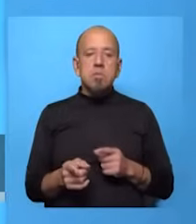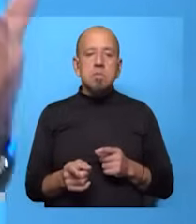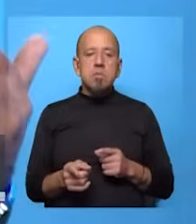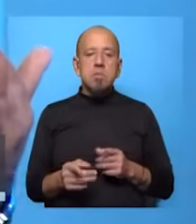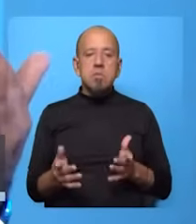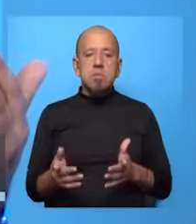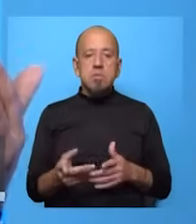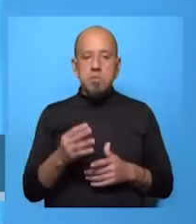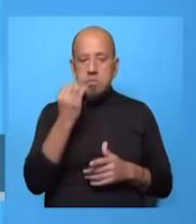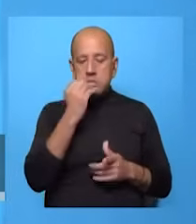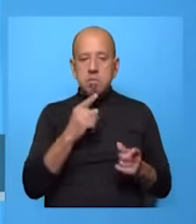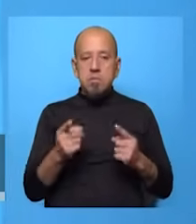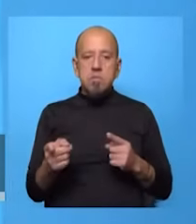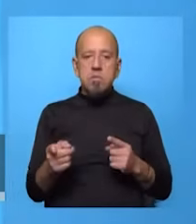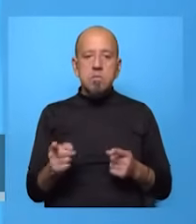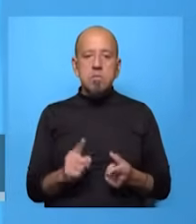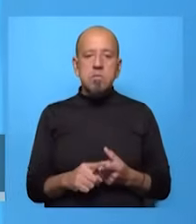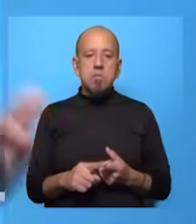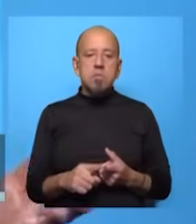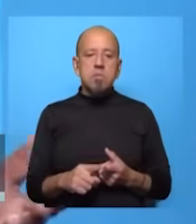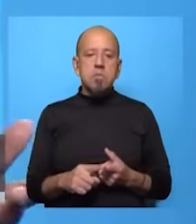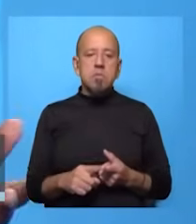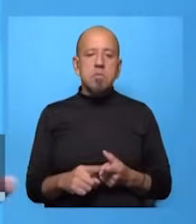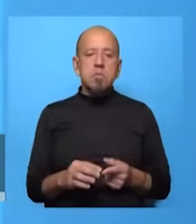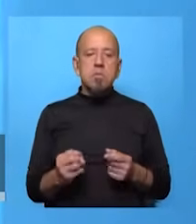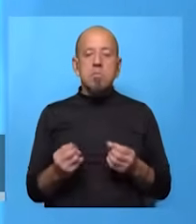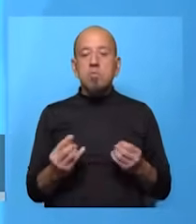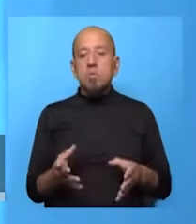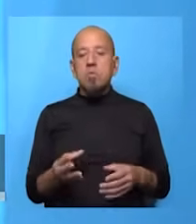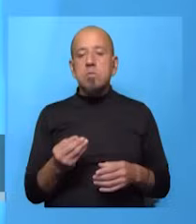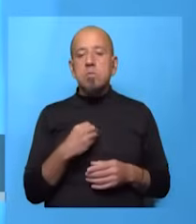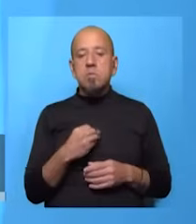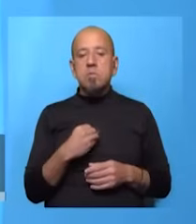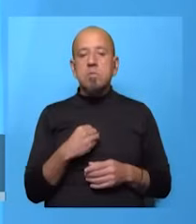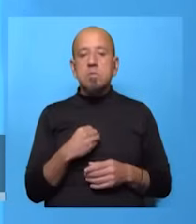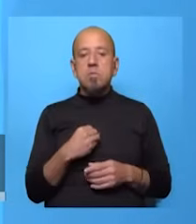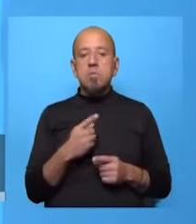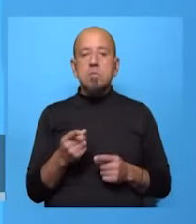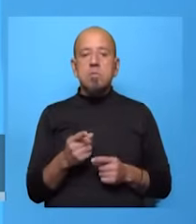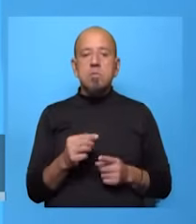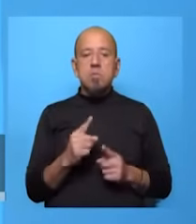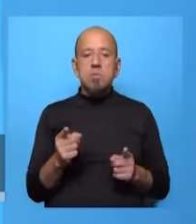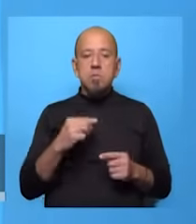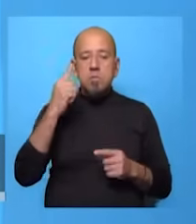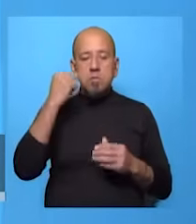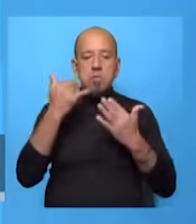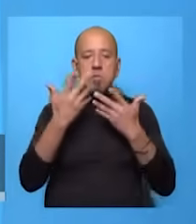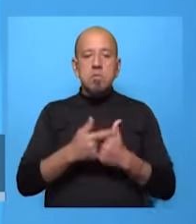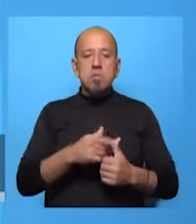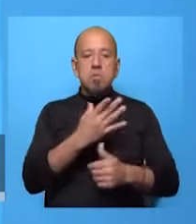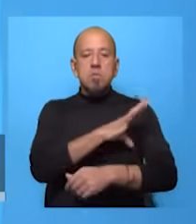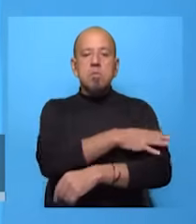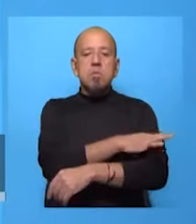lo mejor para el país es esto porque me genera confianza Bueno yo creo que y no es una estrategia de or Es que la